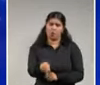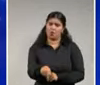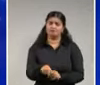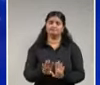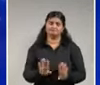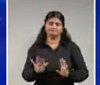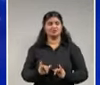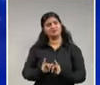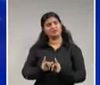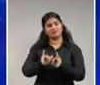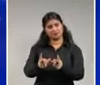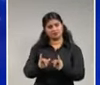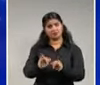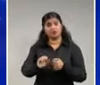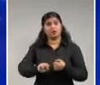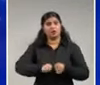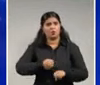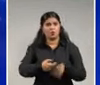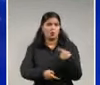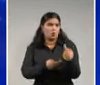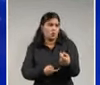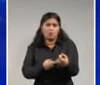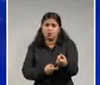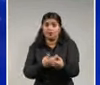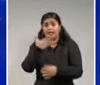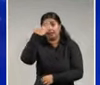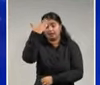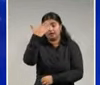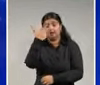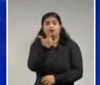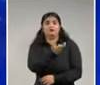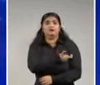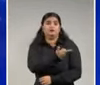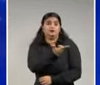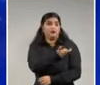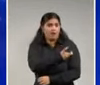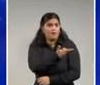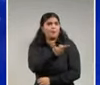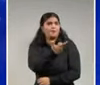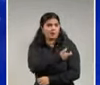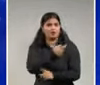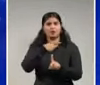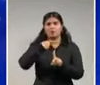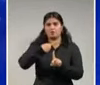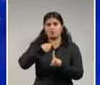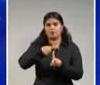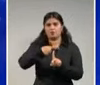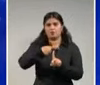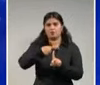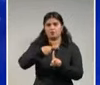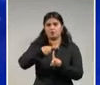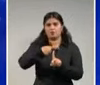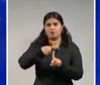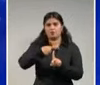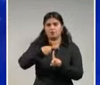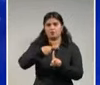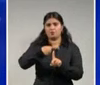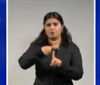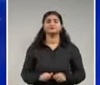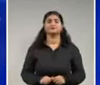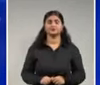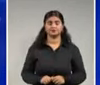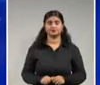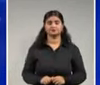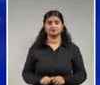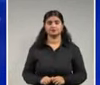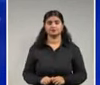logrando. Indiscutiblemente la vacunación ha estado decidiendo esto, aunque la vacuna realmente